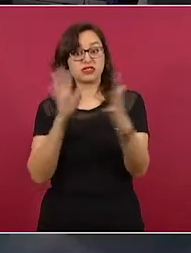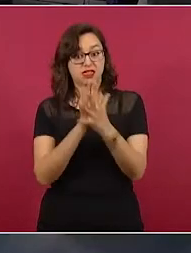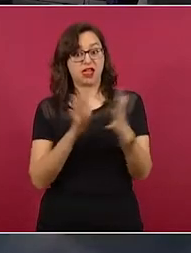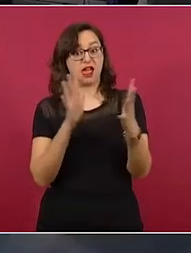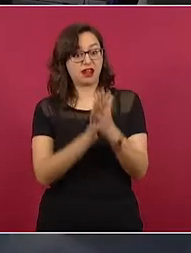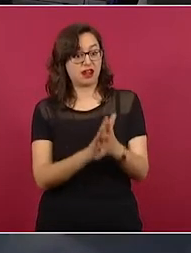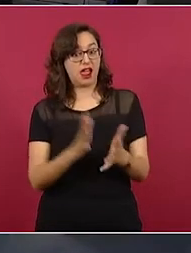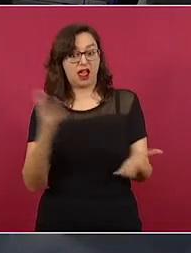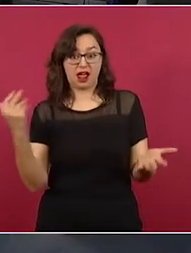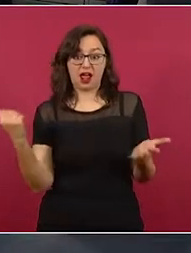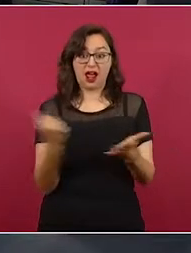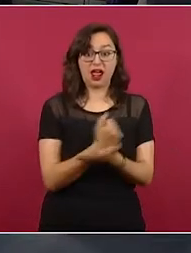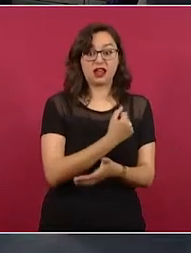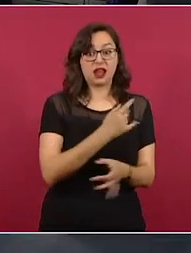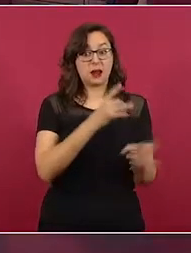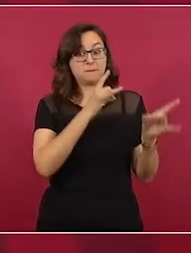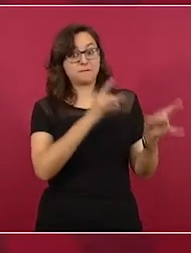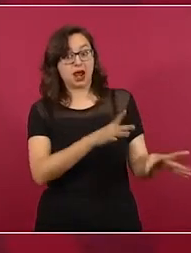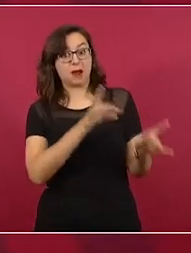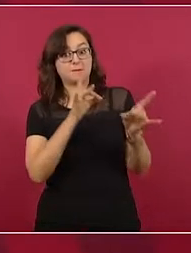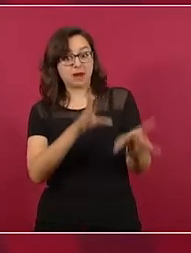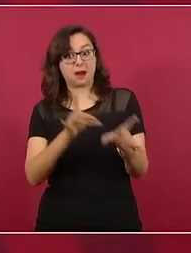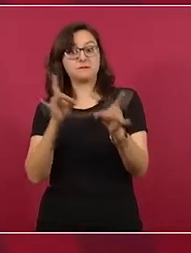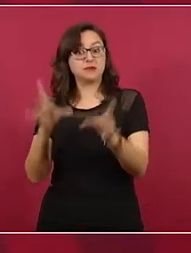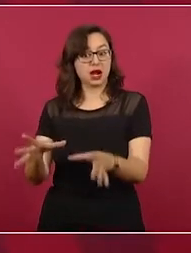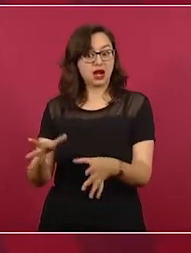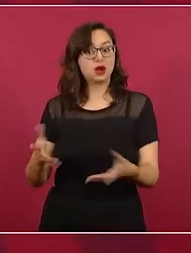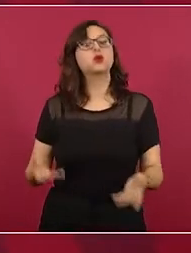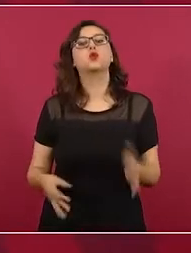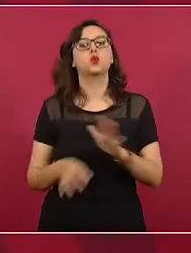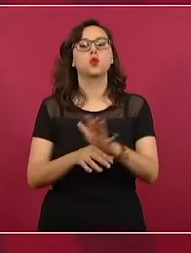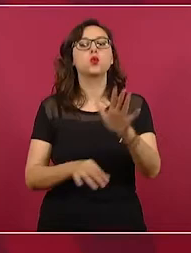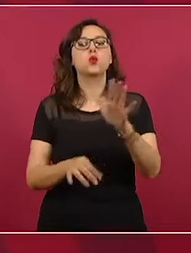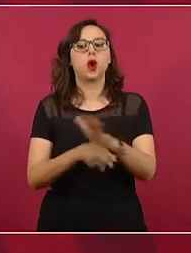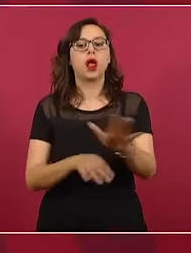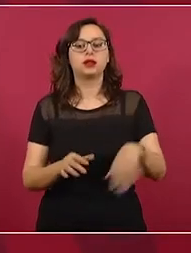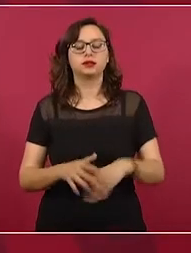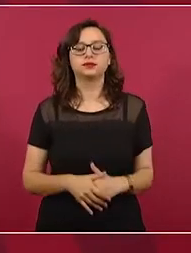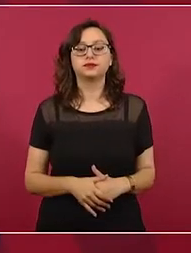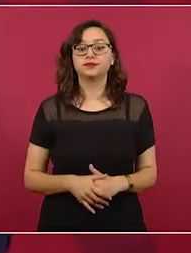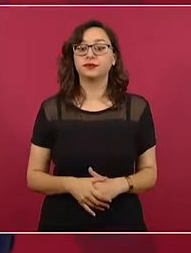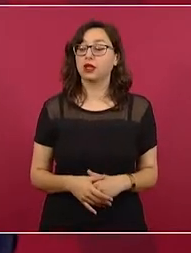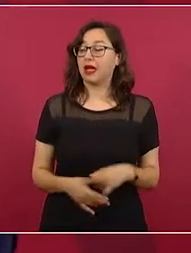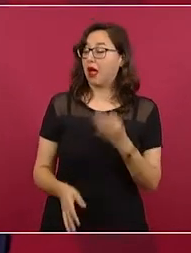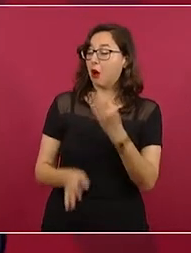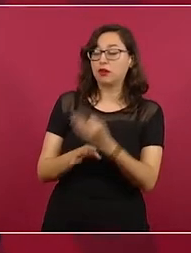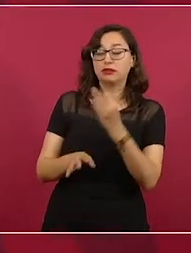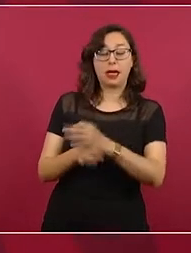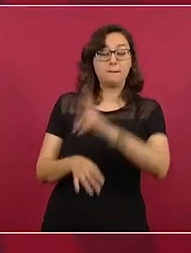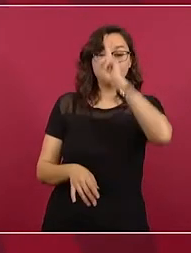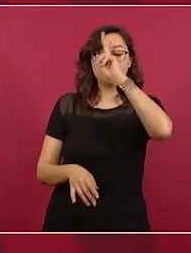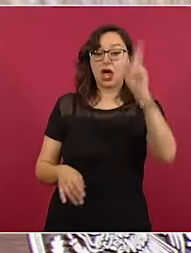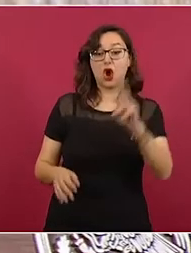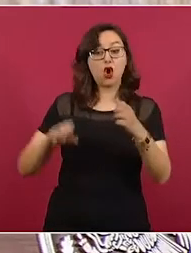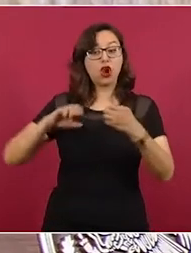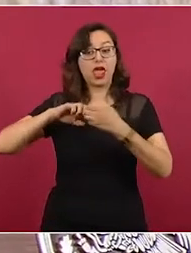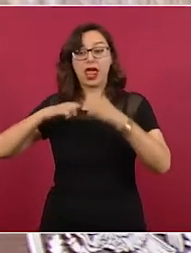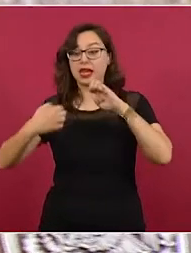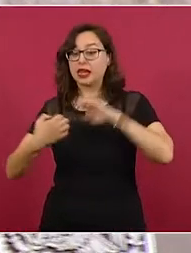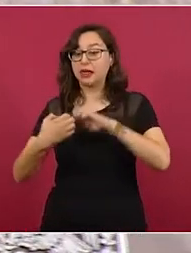Pues ahorita lo que hemos padecido más, el invasor que más nos ha afectado, es el